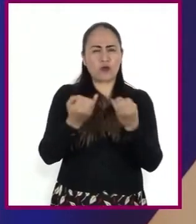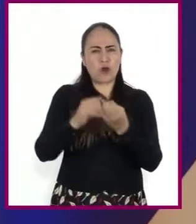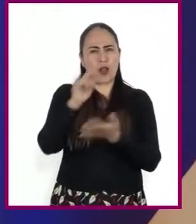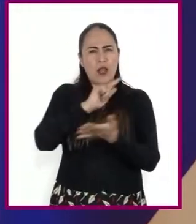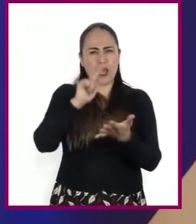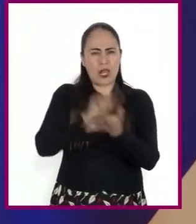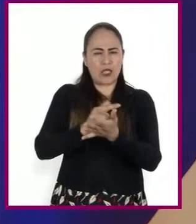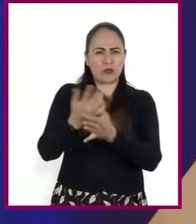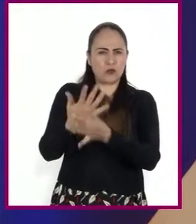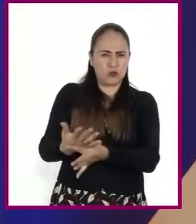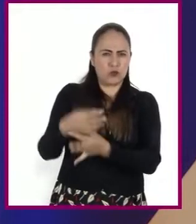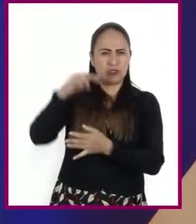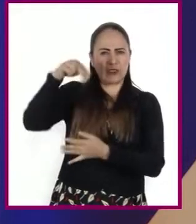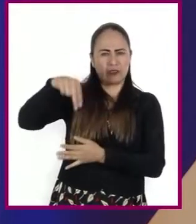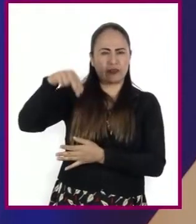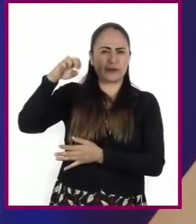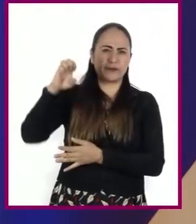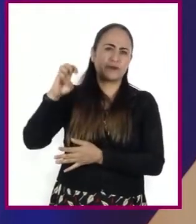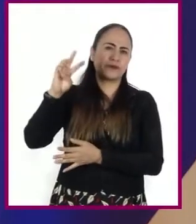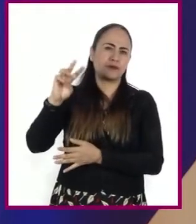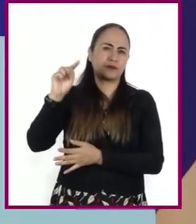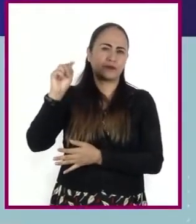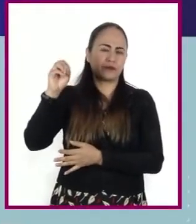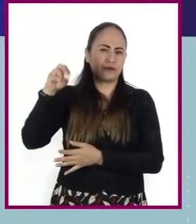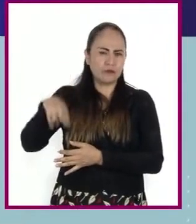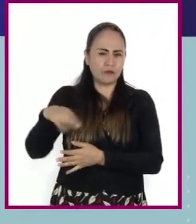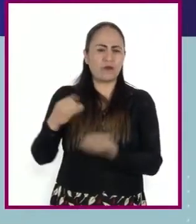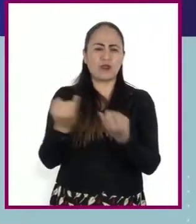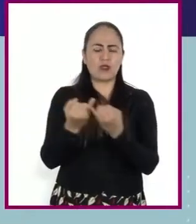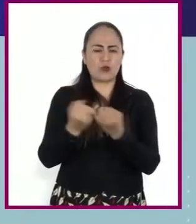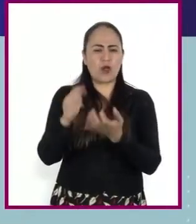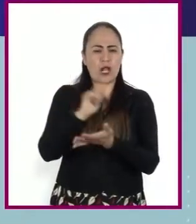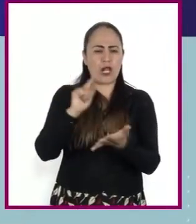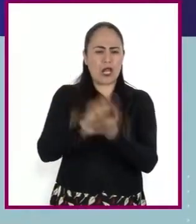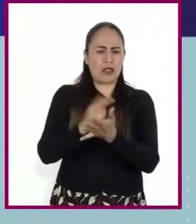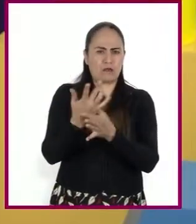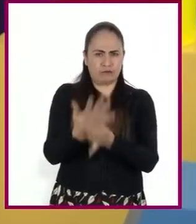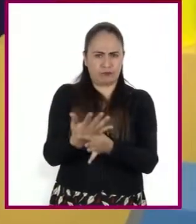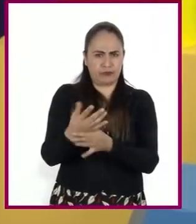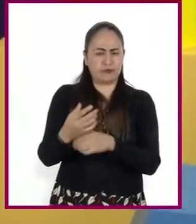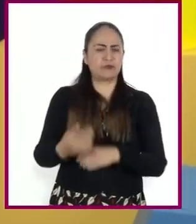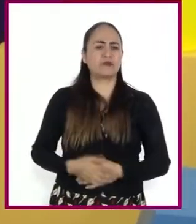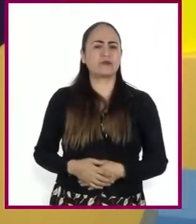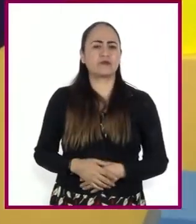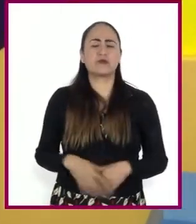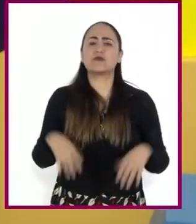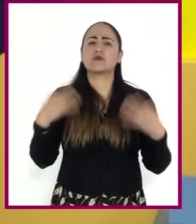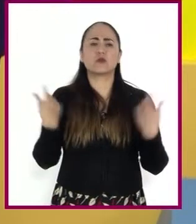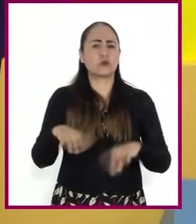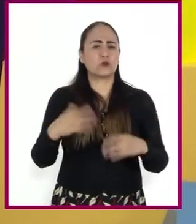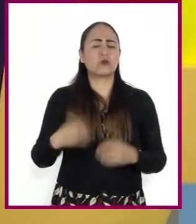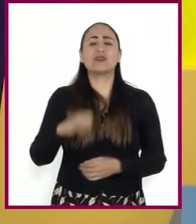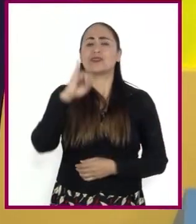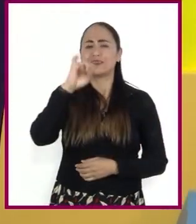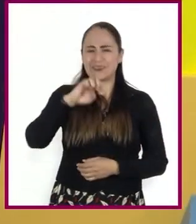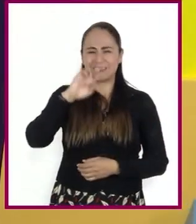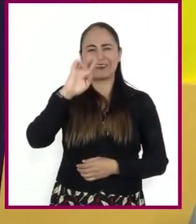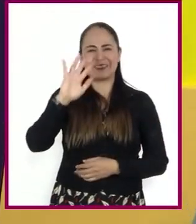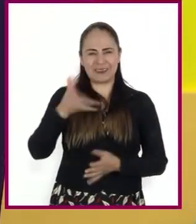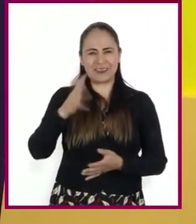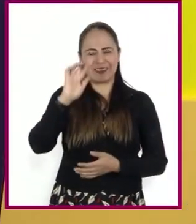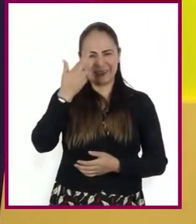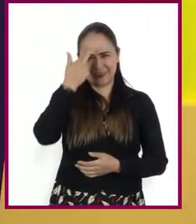Newton. También es conocido por formular la ley de la gravitación universal. ¡Oh, sí! Ya recuerdo